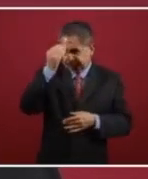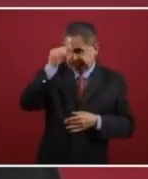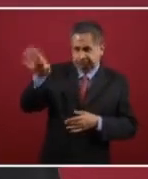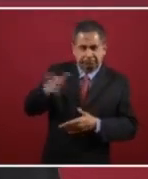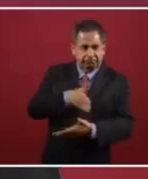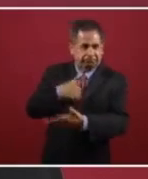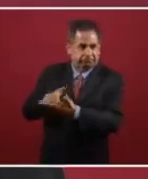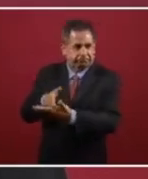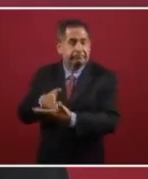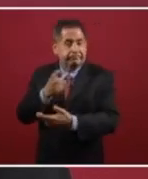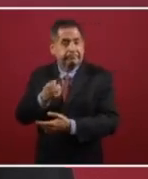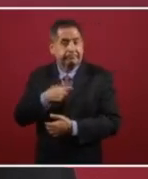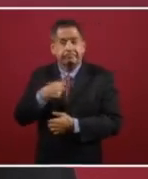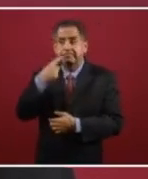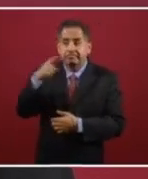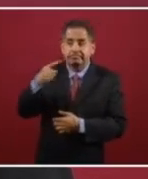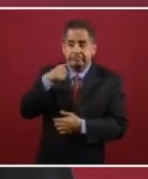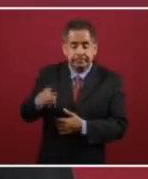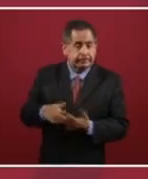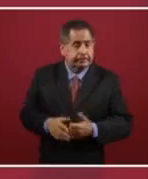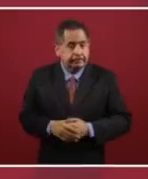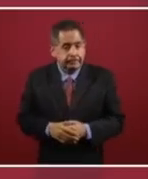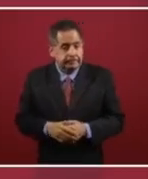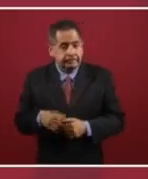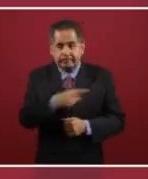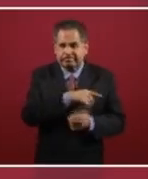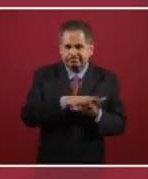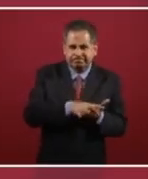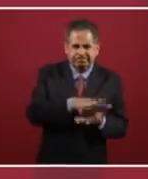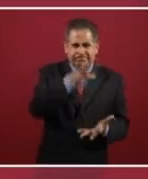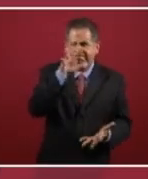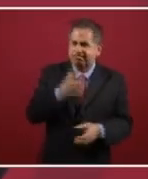nos quisieron mayoritear